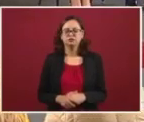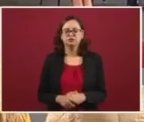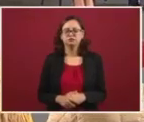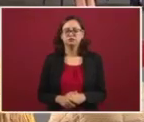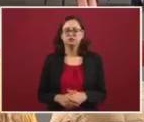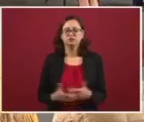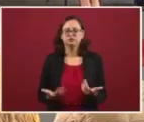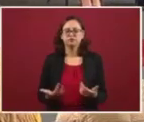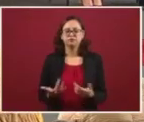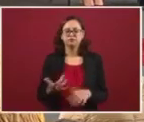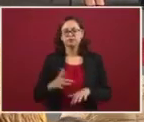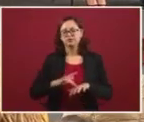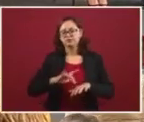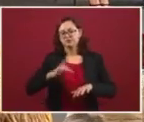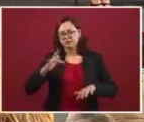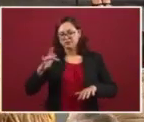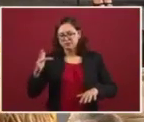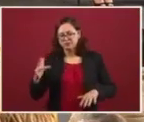subastar joyas.